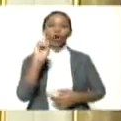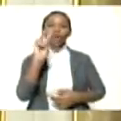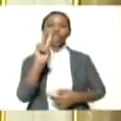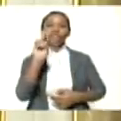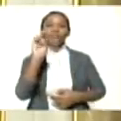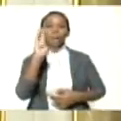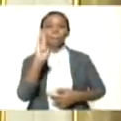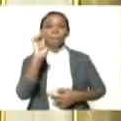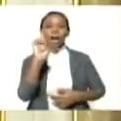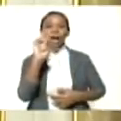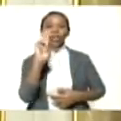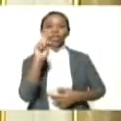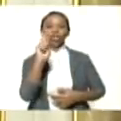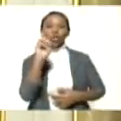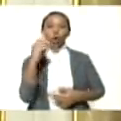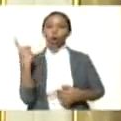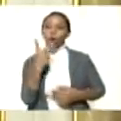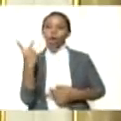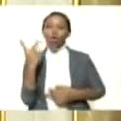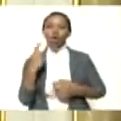Astroberto y Aristóbulo.